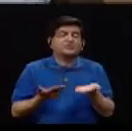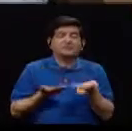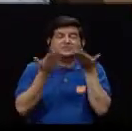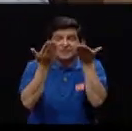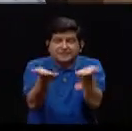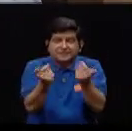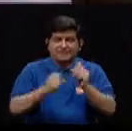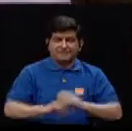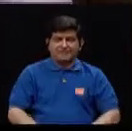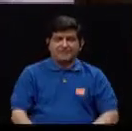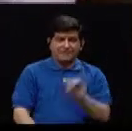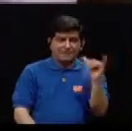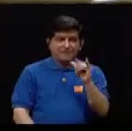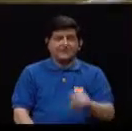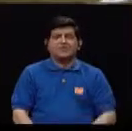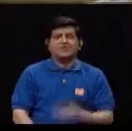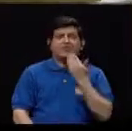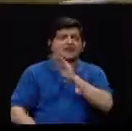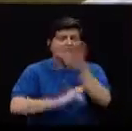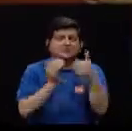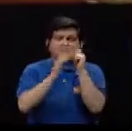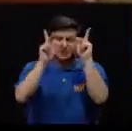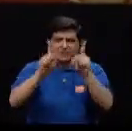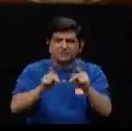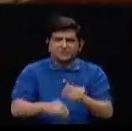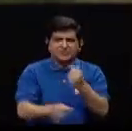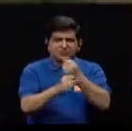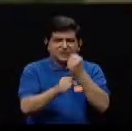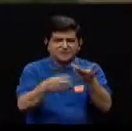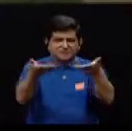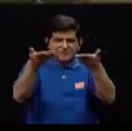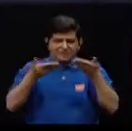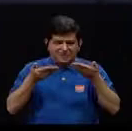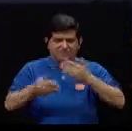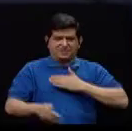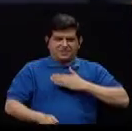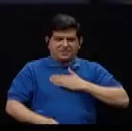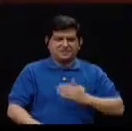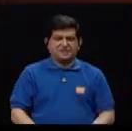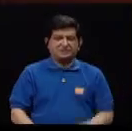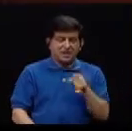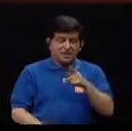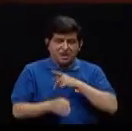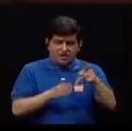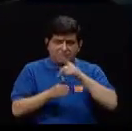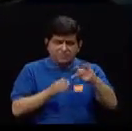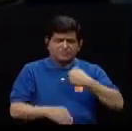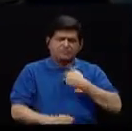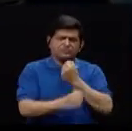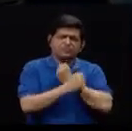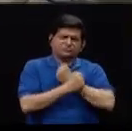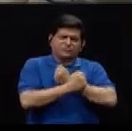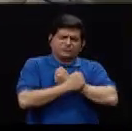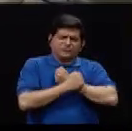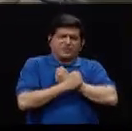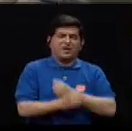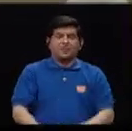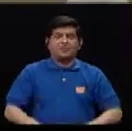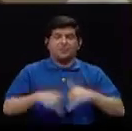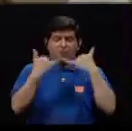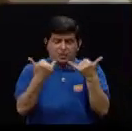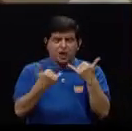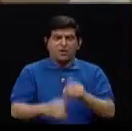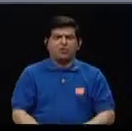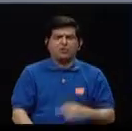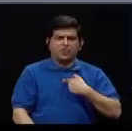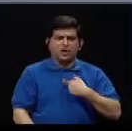cosas, y también gracias a todas las personas que me han dado trabajo en esta profesión que amo y de la cual ahora